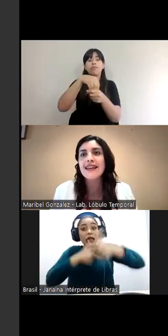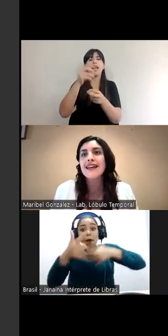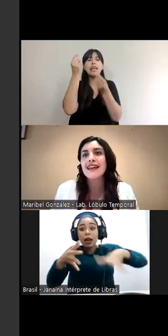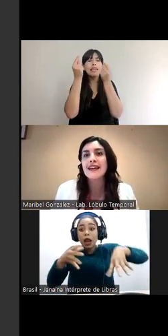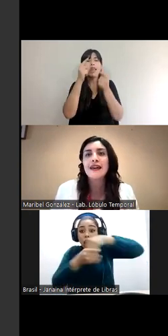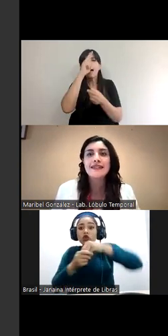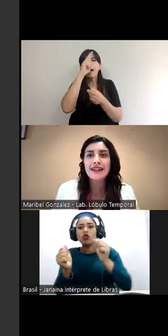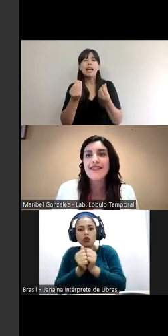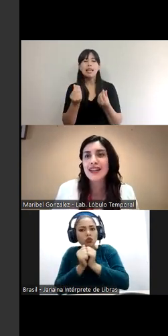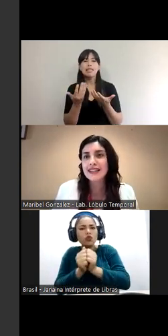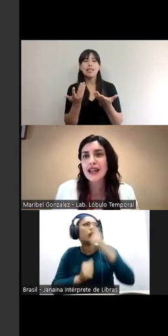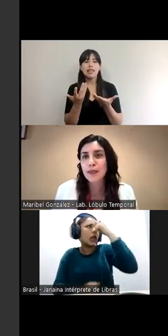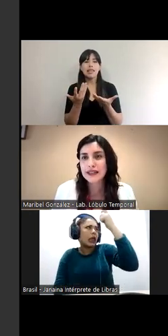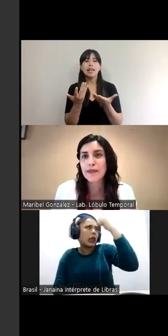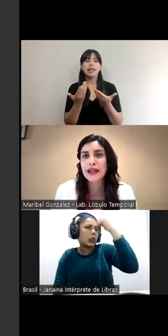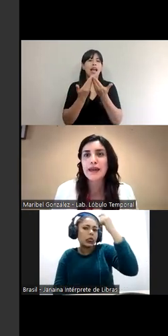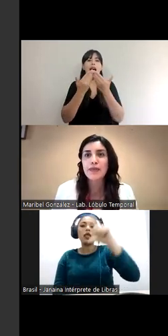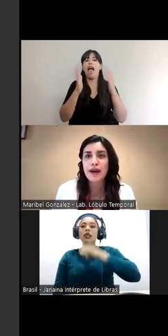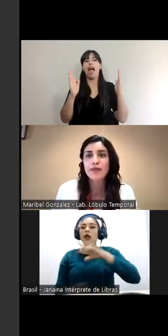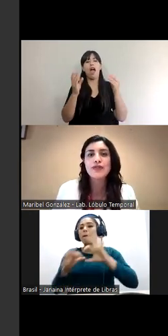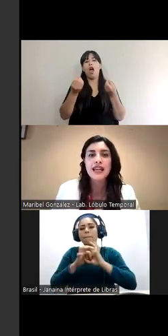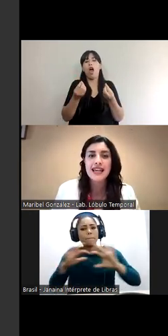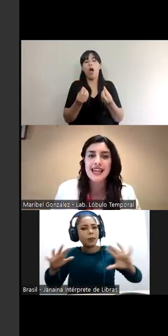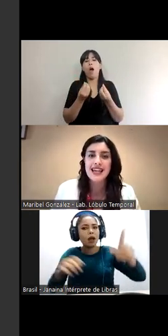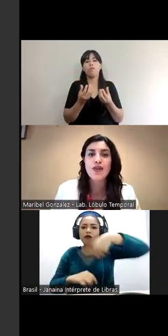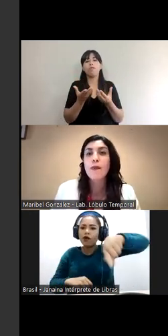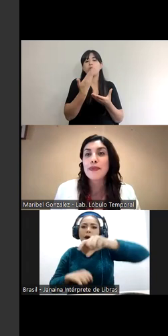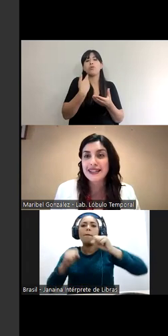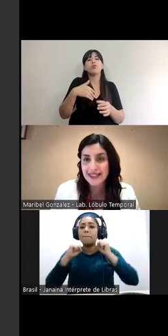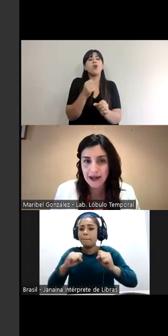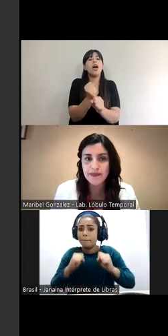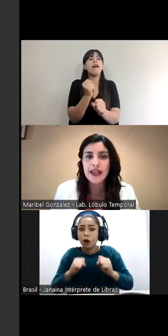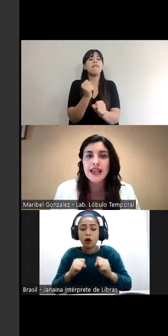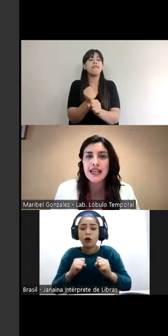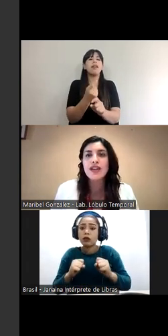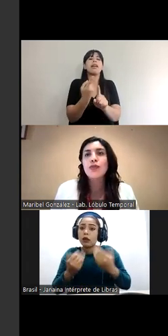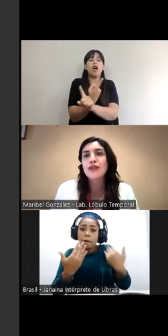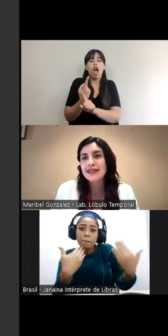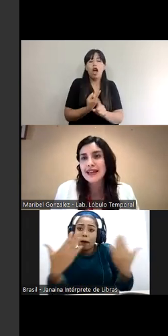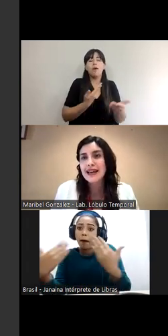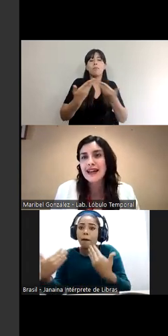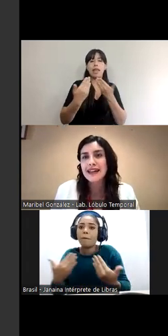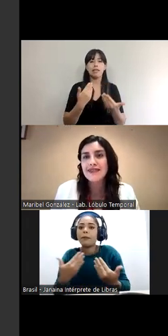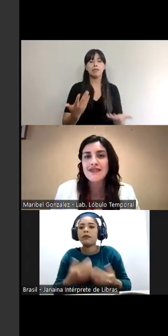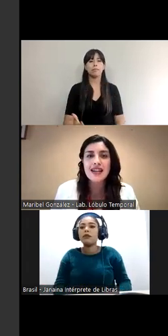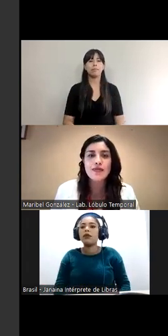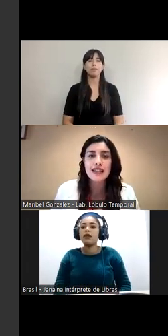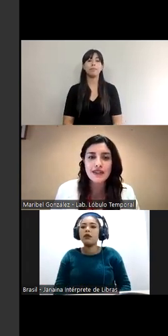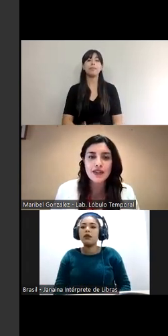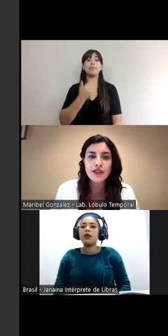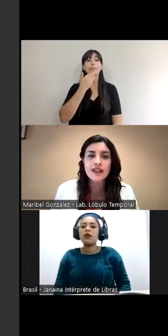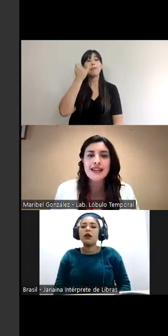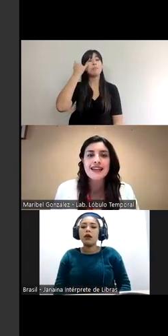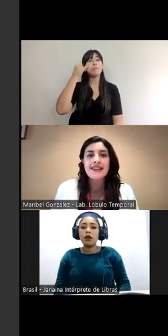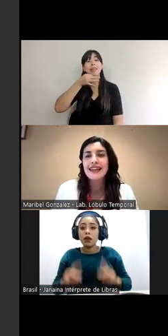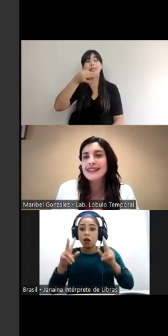similares, están abiertas las puertas para que podamos conversar. Y como decía Viviana en un